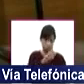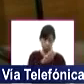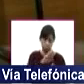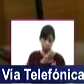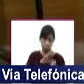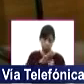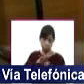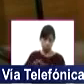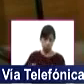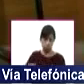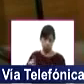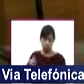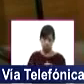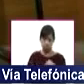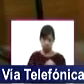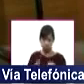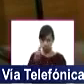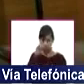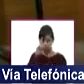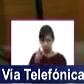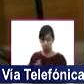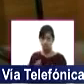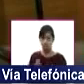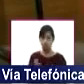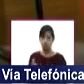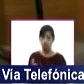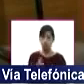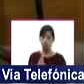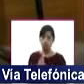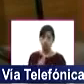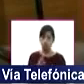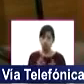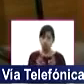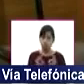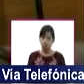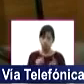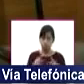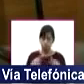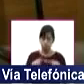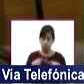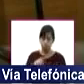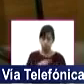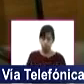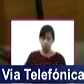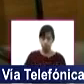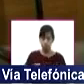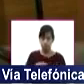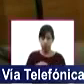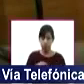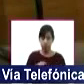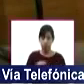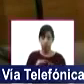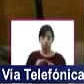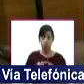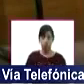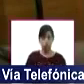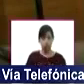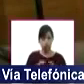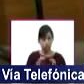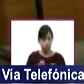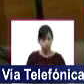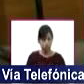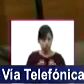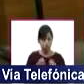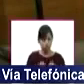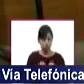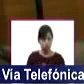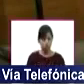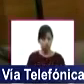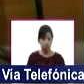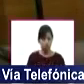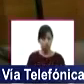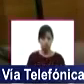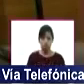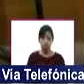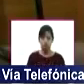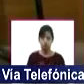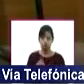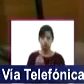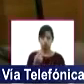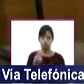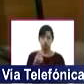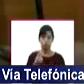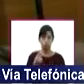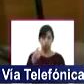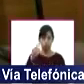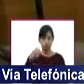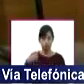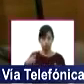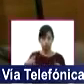Secretaría Ejecutiva por una cuestión, dándole la vía de información por transparencia. Esta no fue entregada de